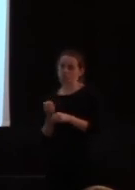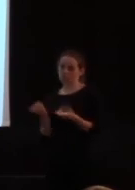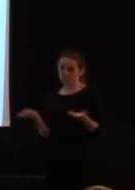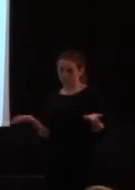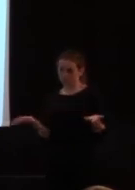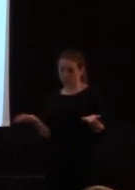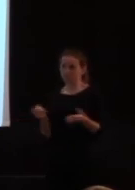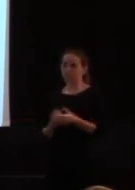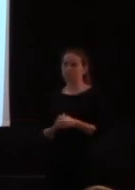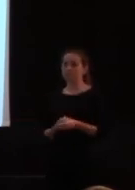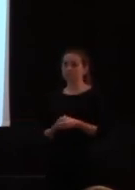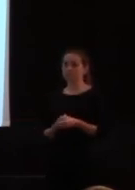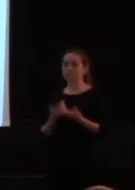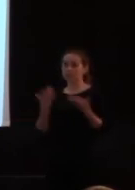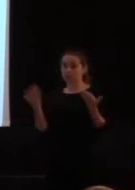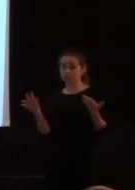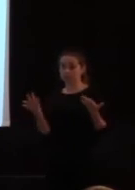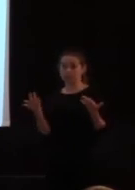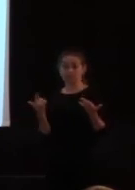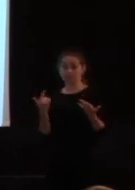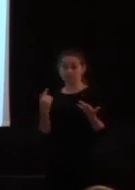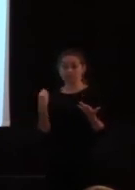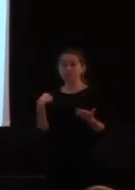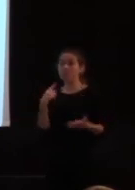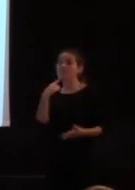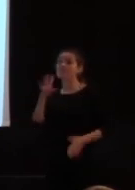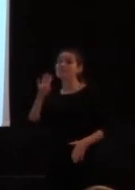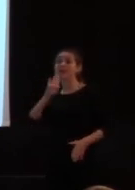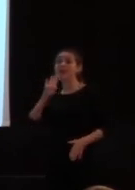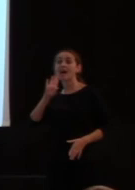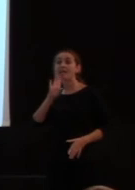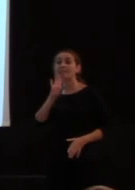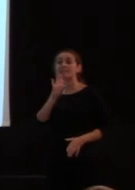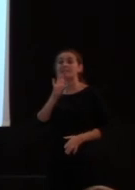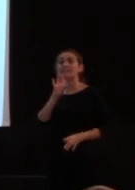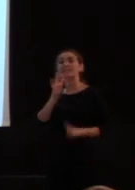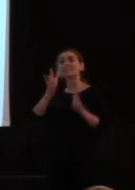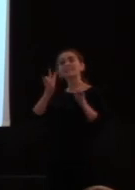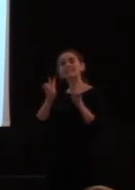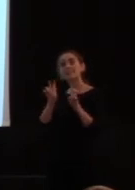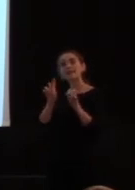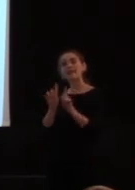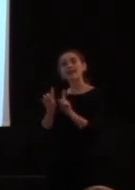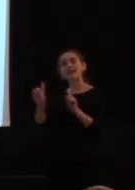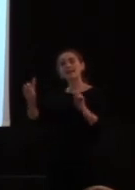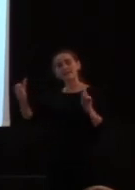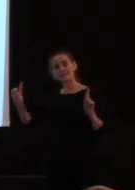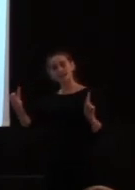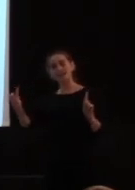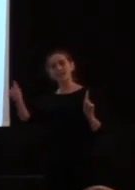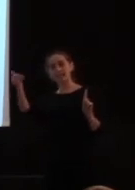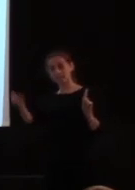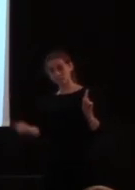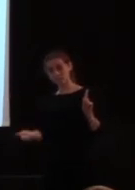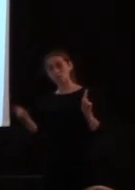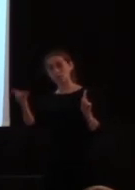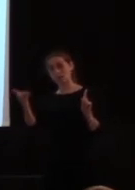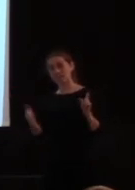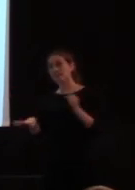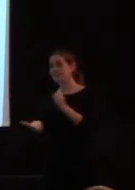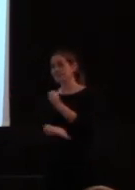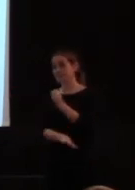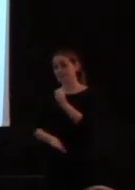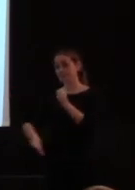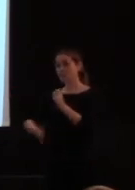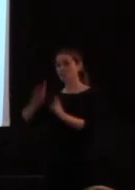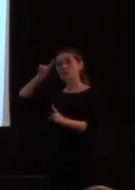hecho de encontrar un punto para tener alguna relación cordial, muy bien dicho, pero al mismo tiempo marcar esta distancia, creo que es básico para poder